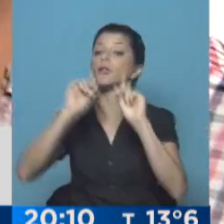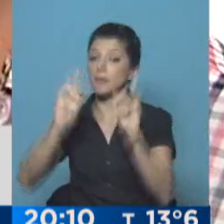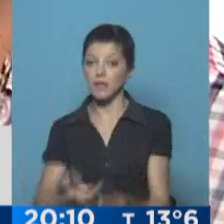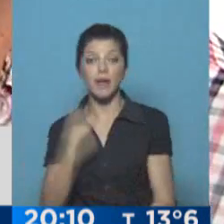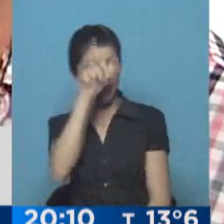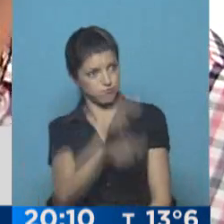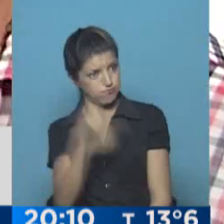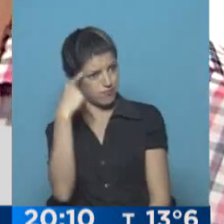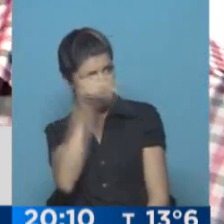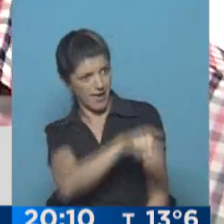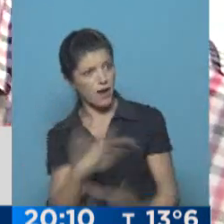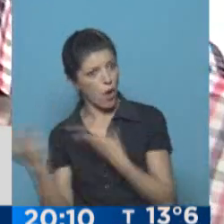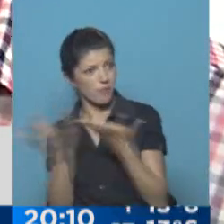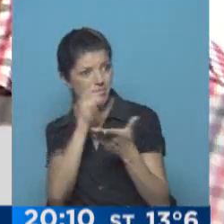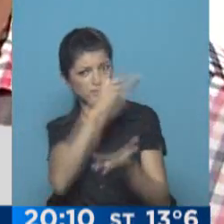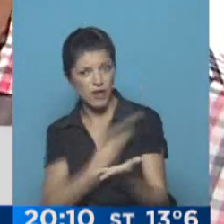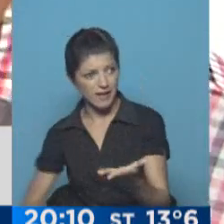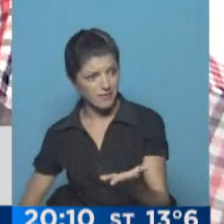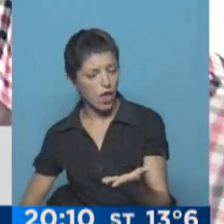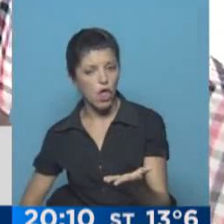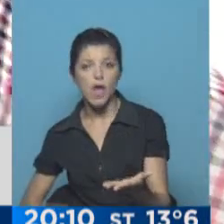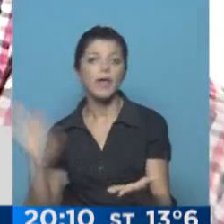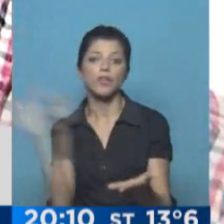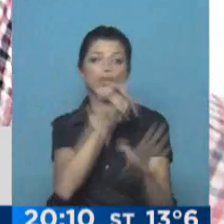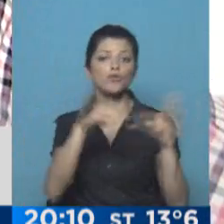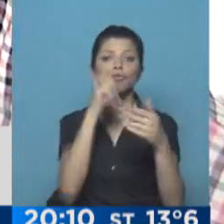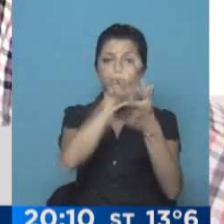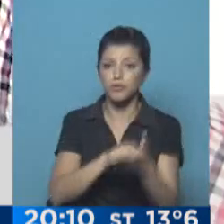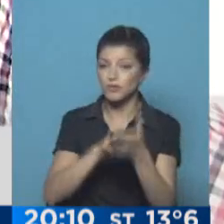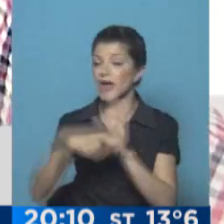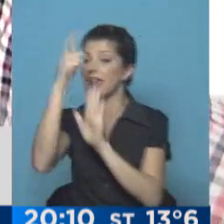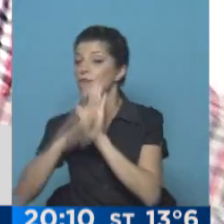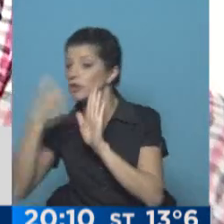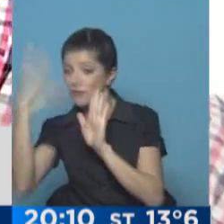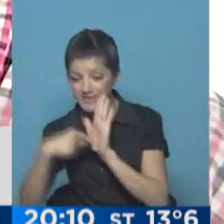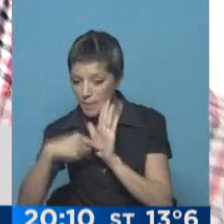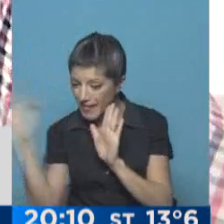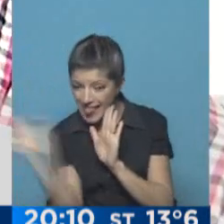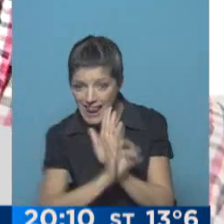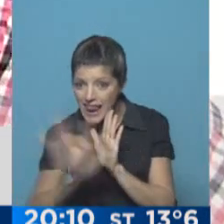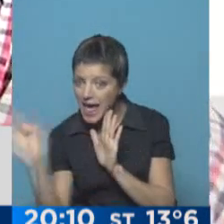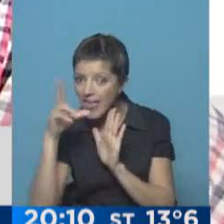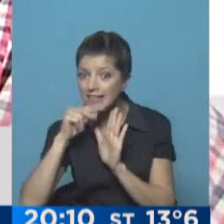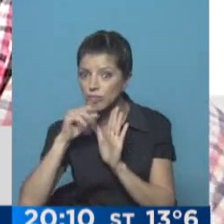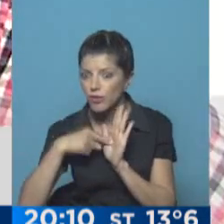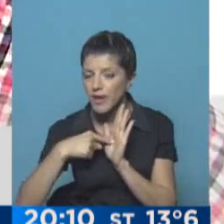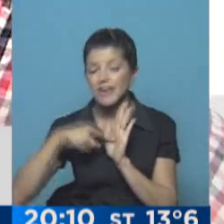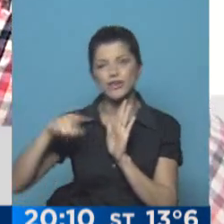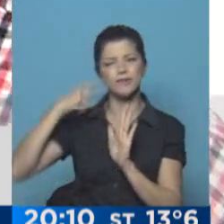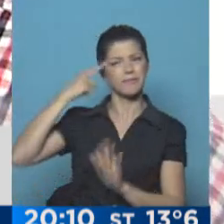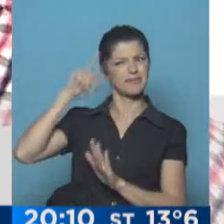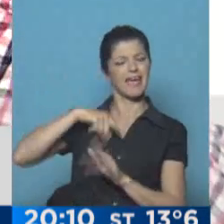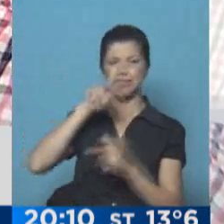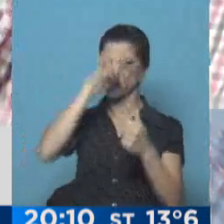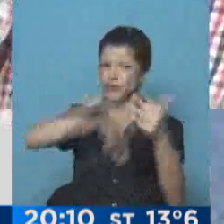de proveedor del Estado, en donde la mayoría de las operaciones que cerró no fueron publicadas en el boletín oficial y hoy están totalmente sospechadas de